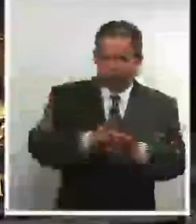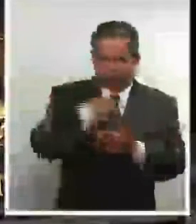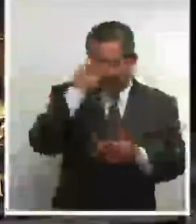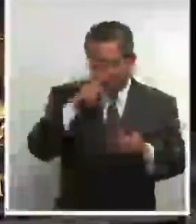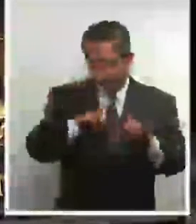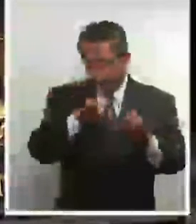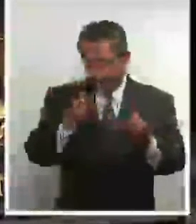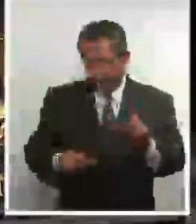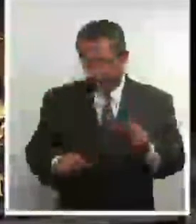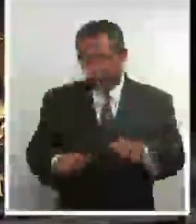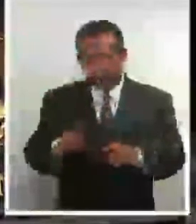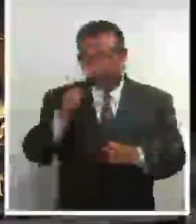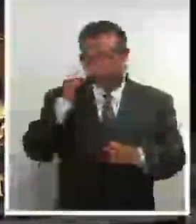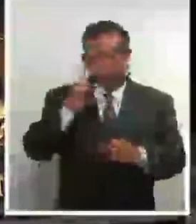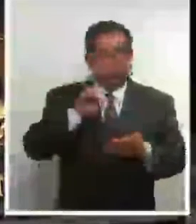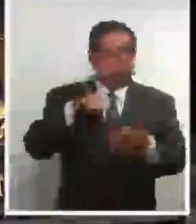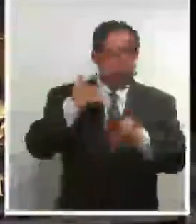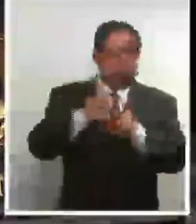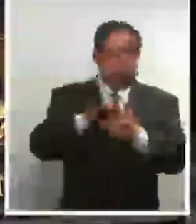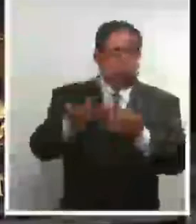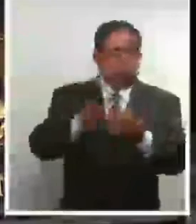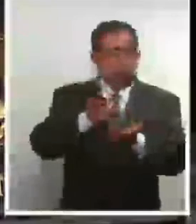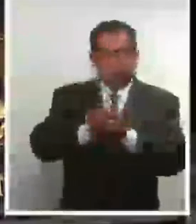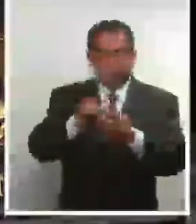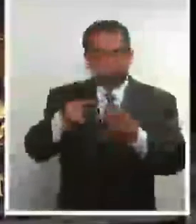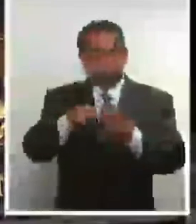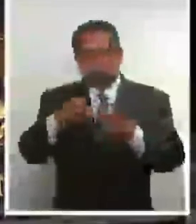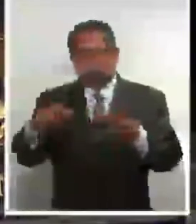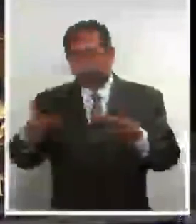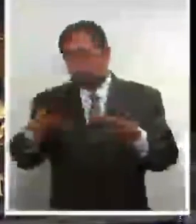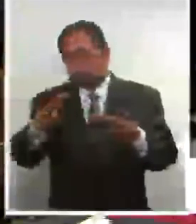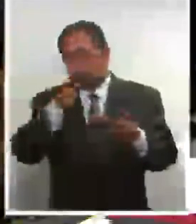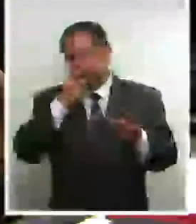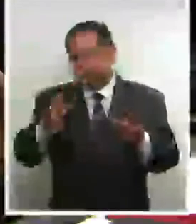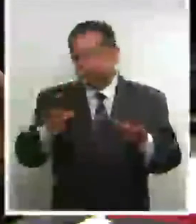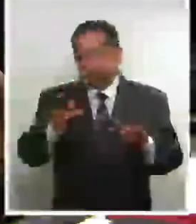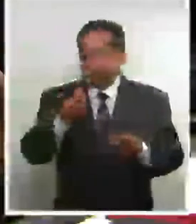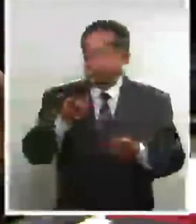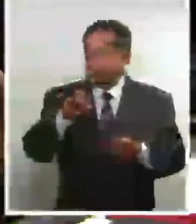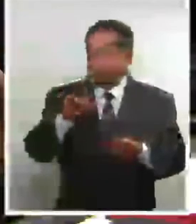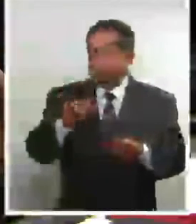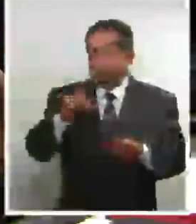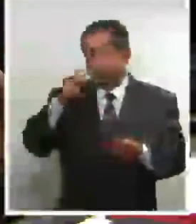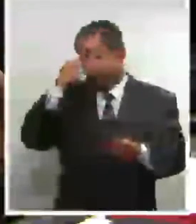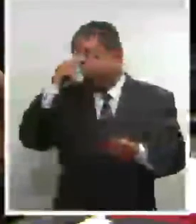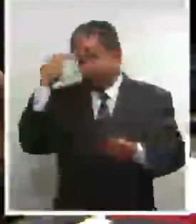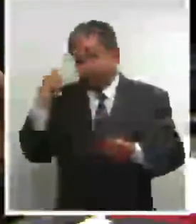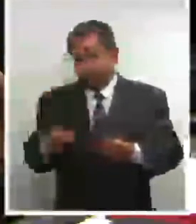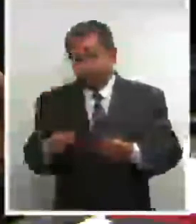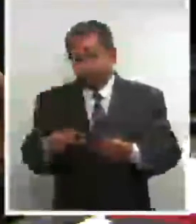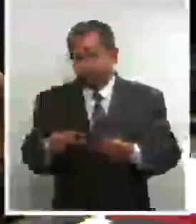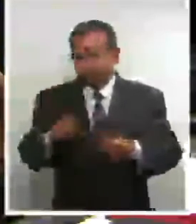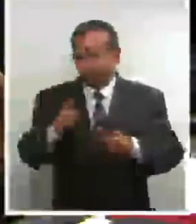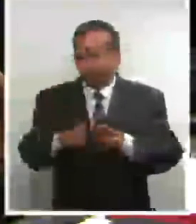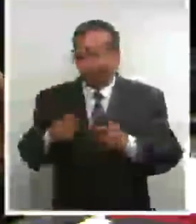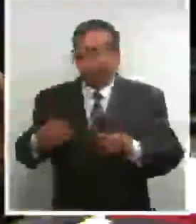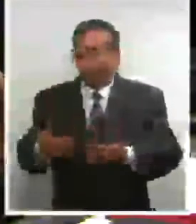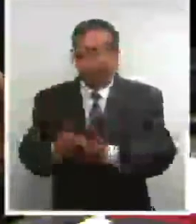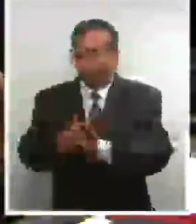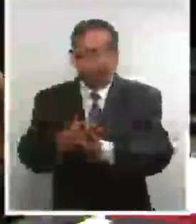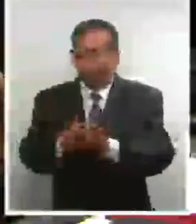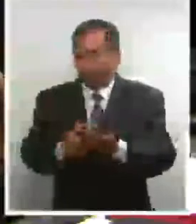Espero que la ley secundaria no vaya a decir ciudadanía mexicana por